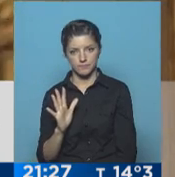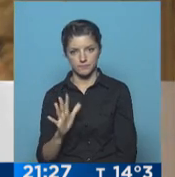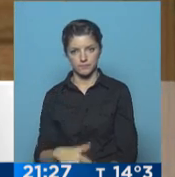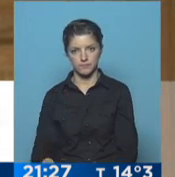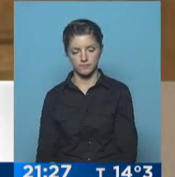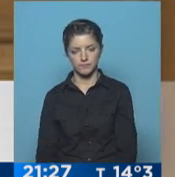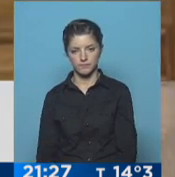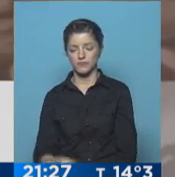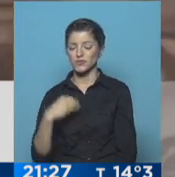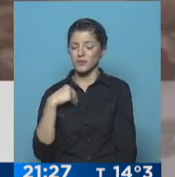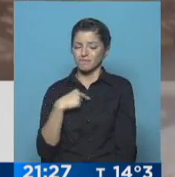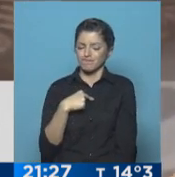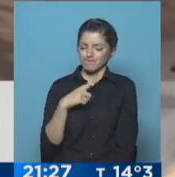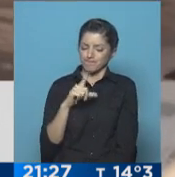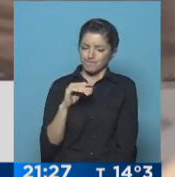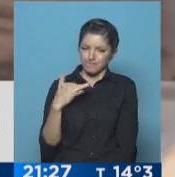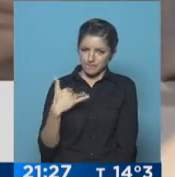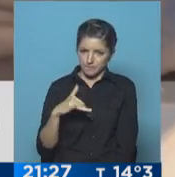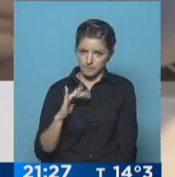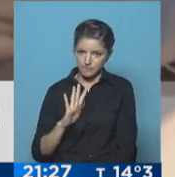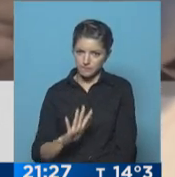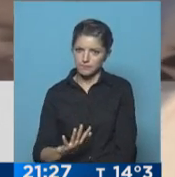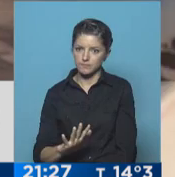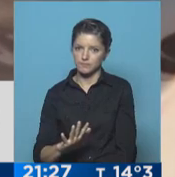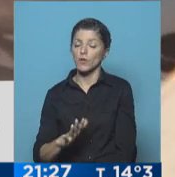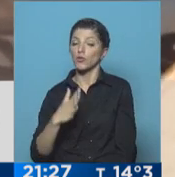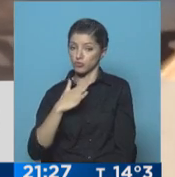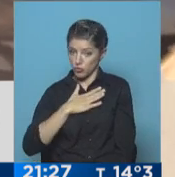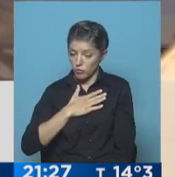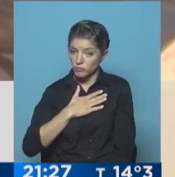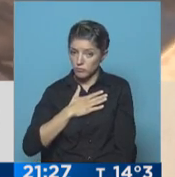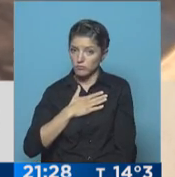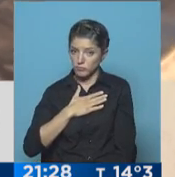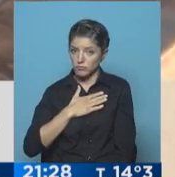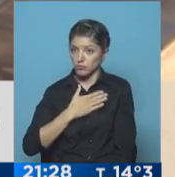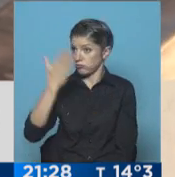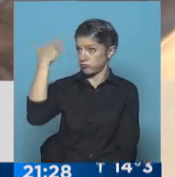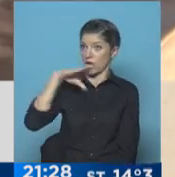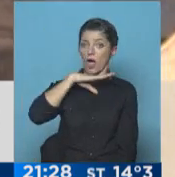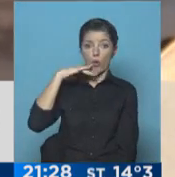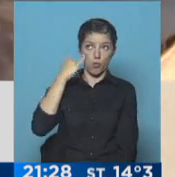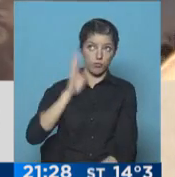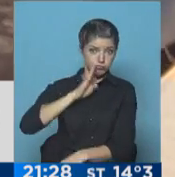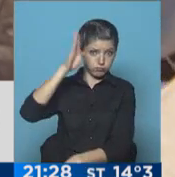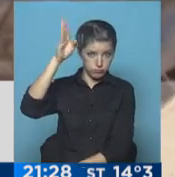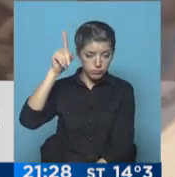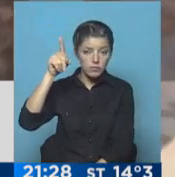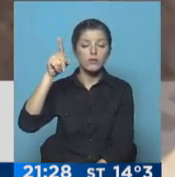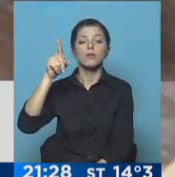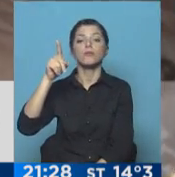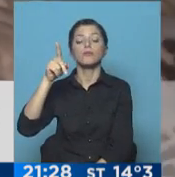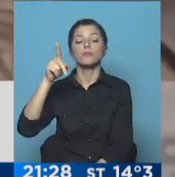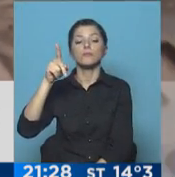me ha causado mucho dolor. Yo he estado en Jujuy, he